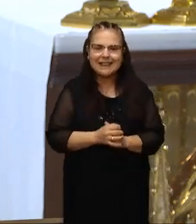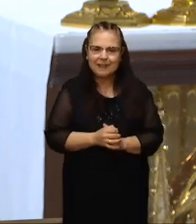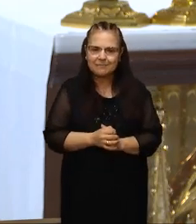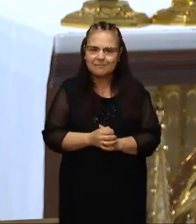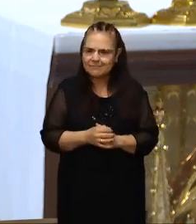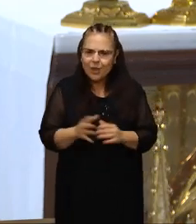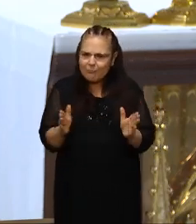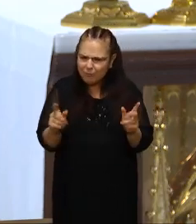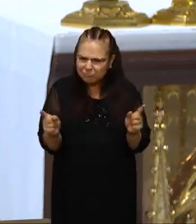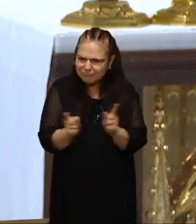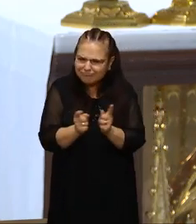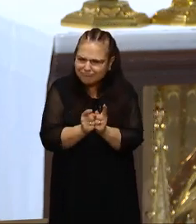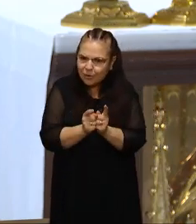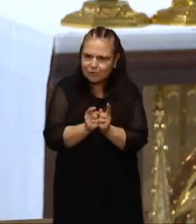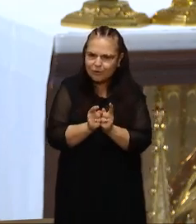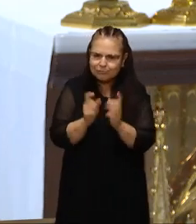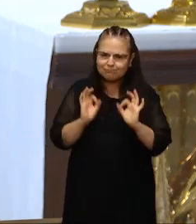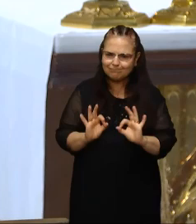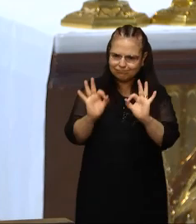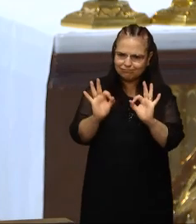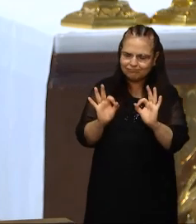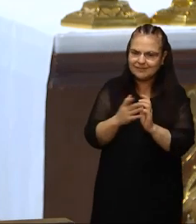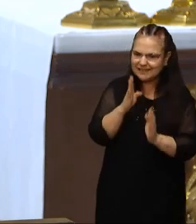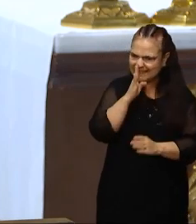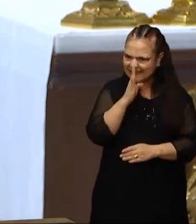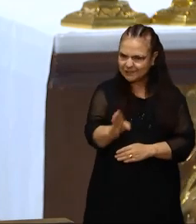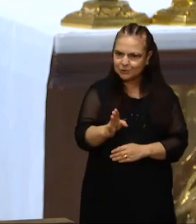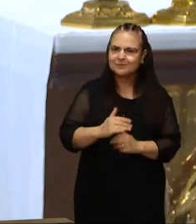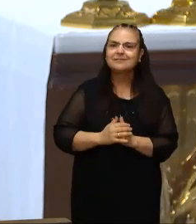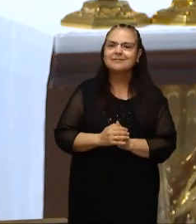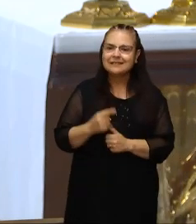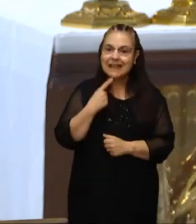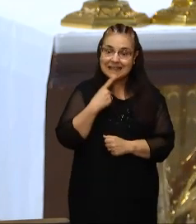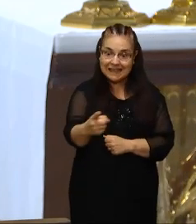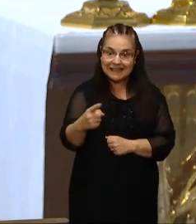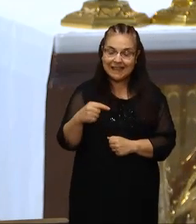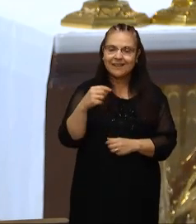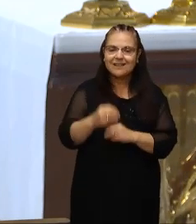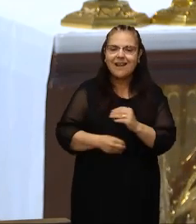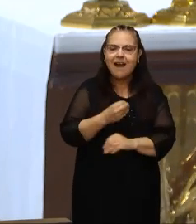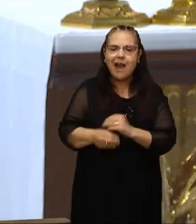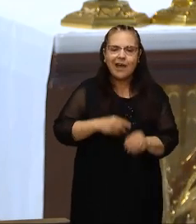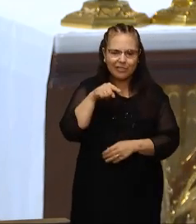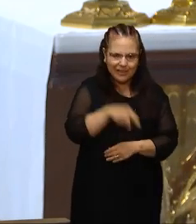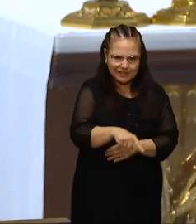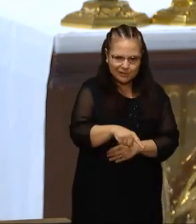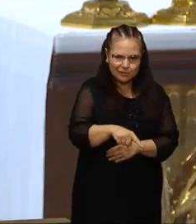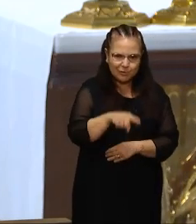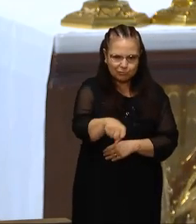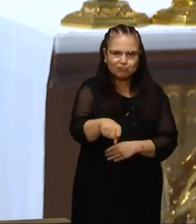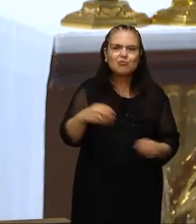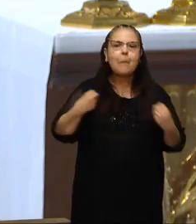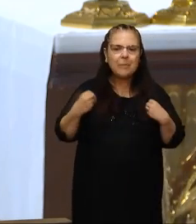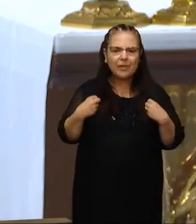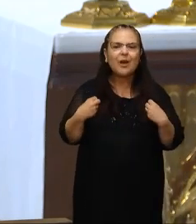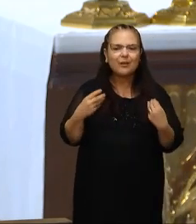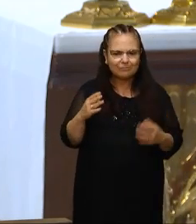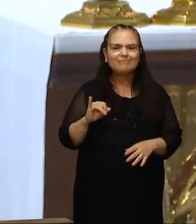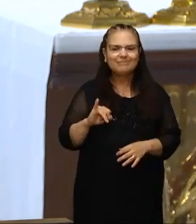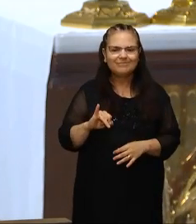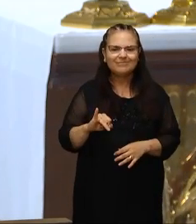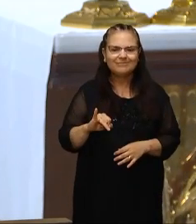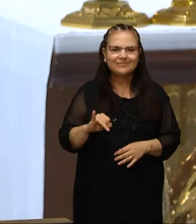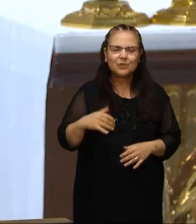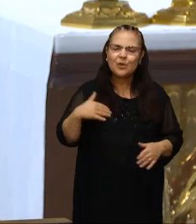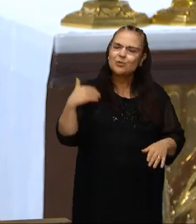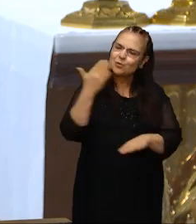muy breves, muy concisas, pero muy directas. Haz esto y tendrás la vida. Anda y